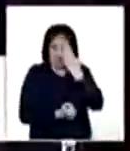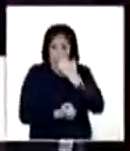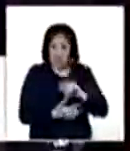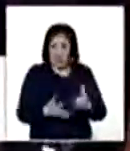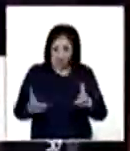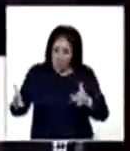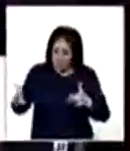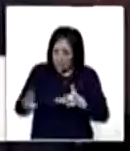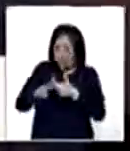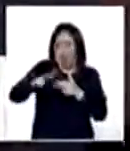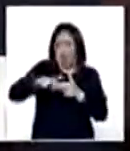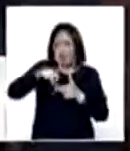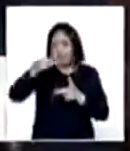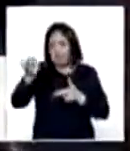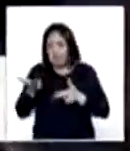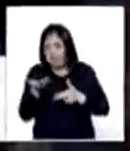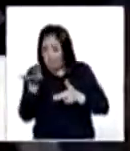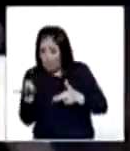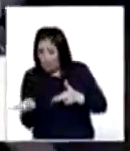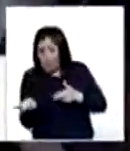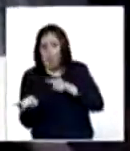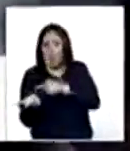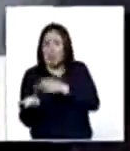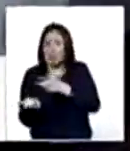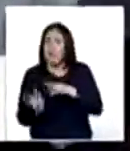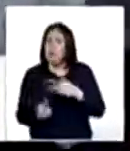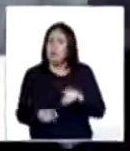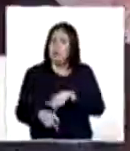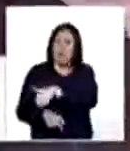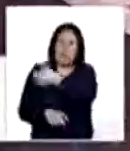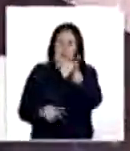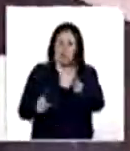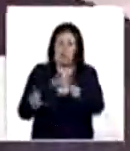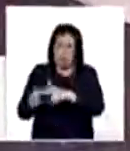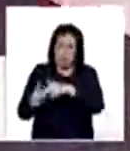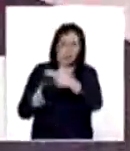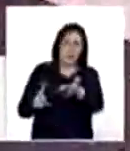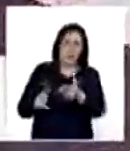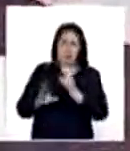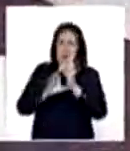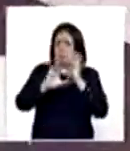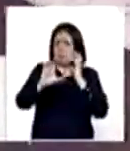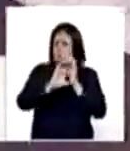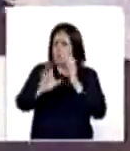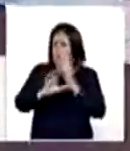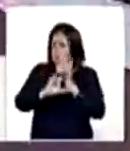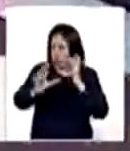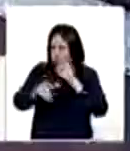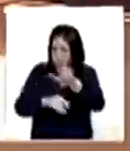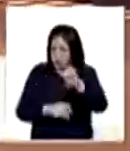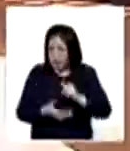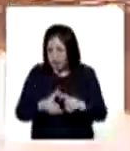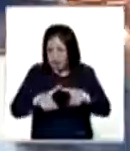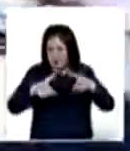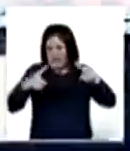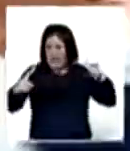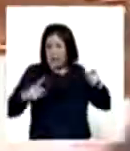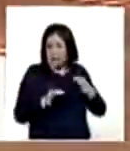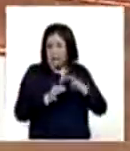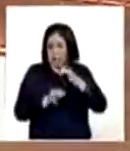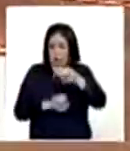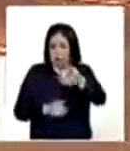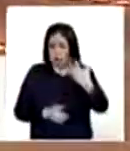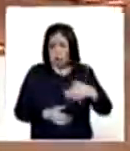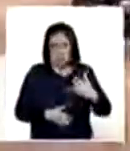terminó volcada, como ustedes pueden ver en pantalla, y ocasionó además otro choque con un bus interprovincial. Este pesado vehículo impactó con la